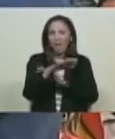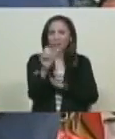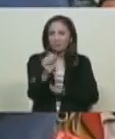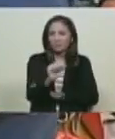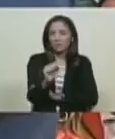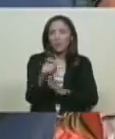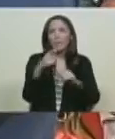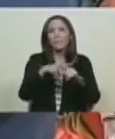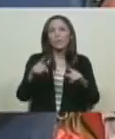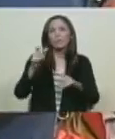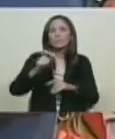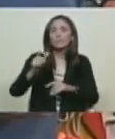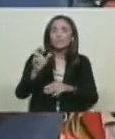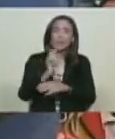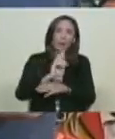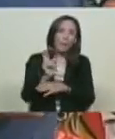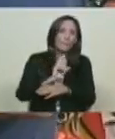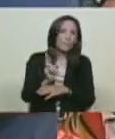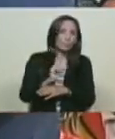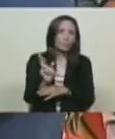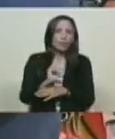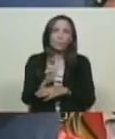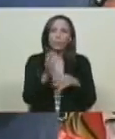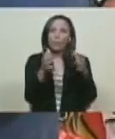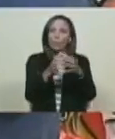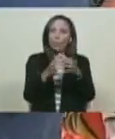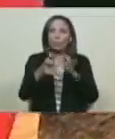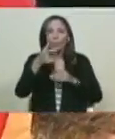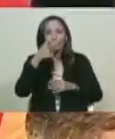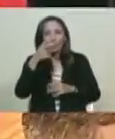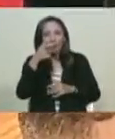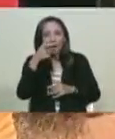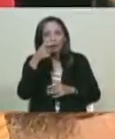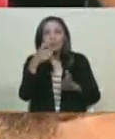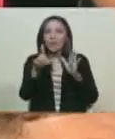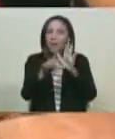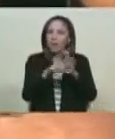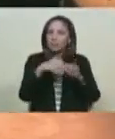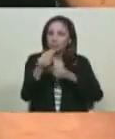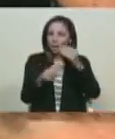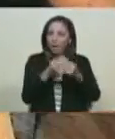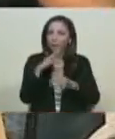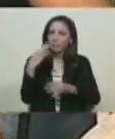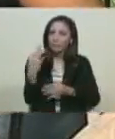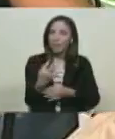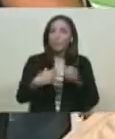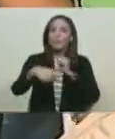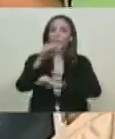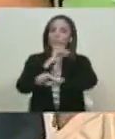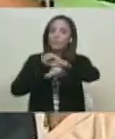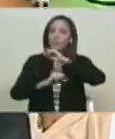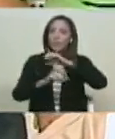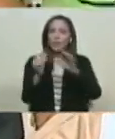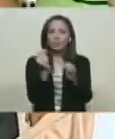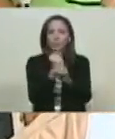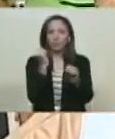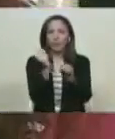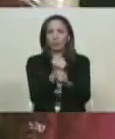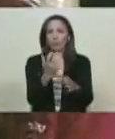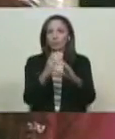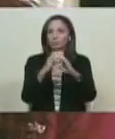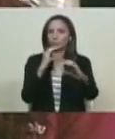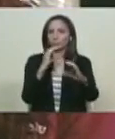pero necesitamos esos organismos que estén ahí a la defensa, con la clase obrera ahí también, a la